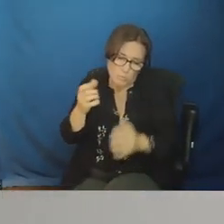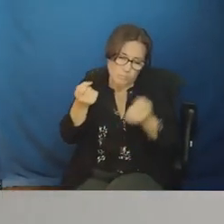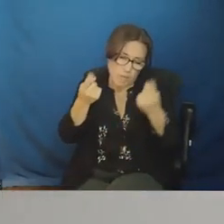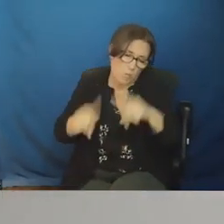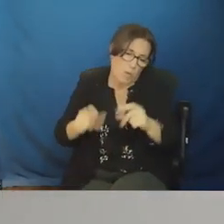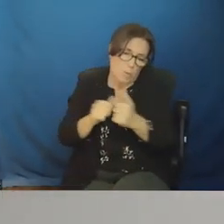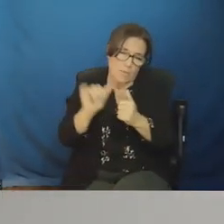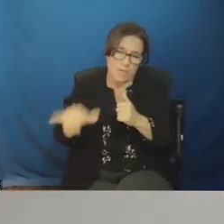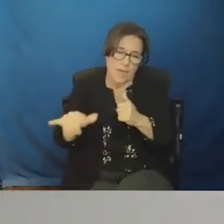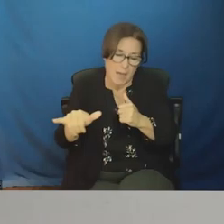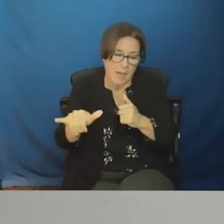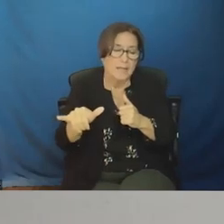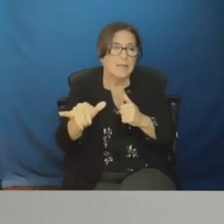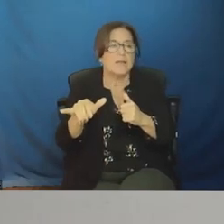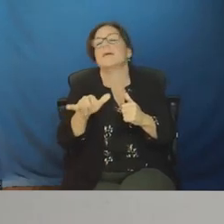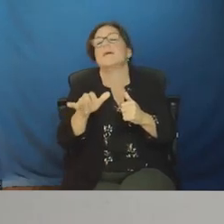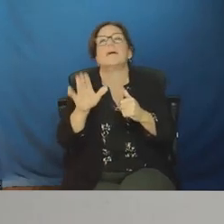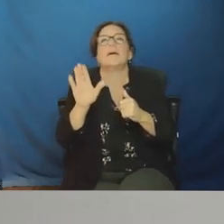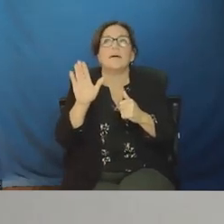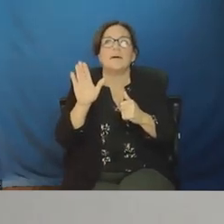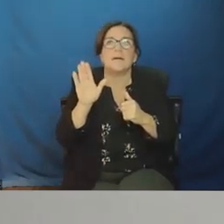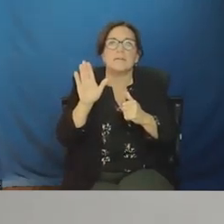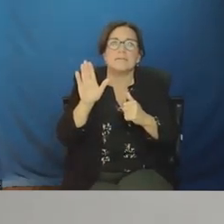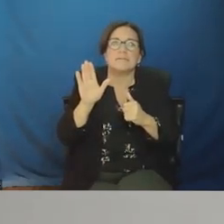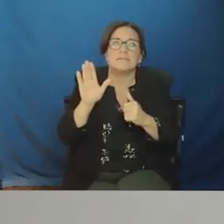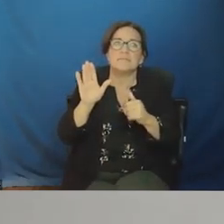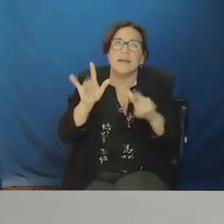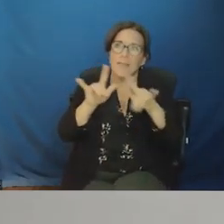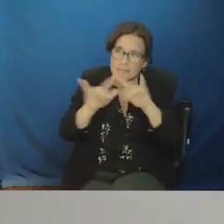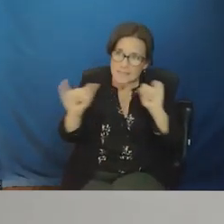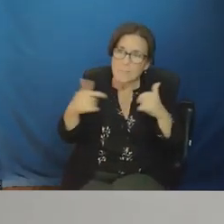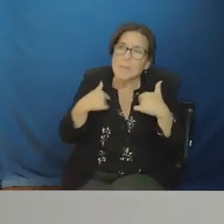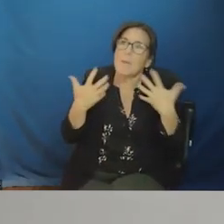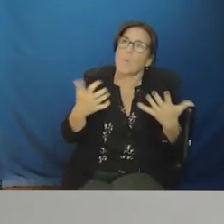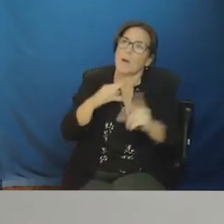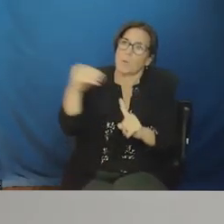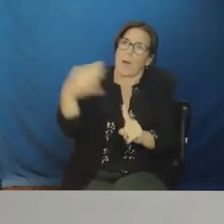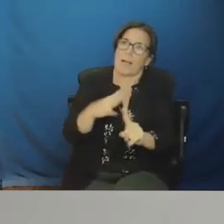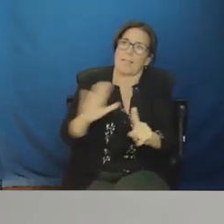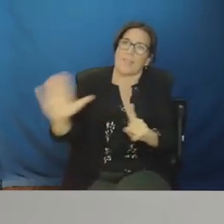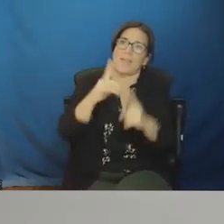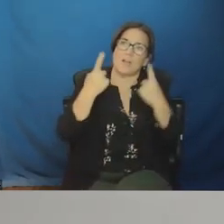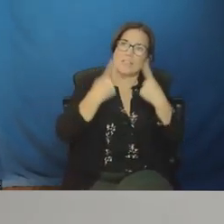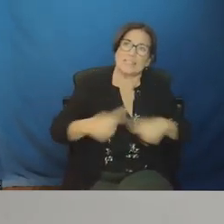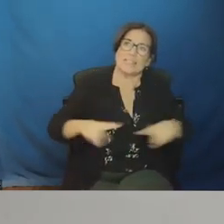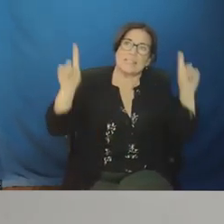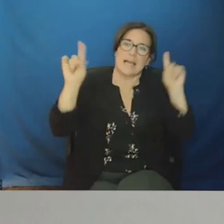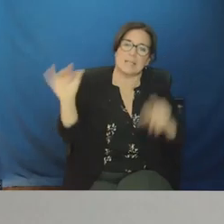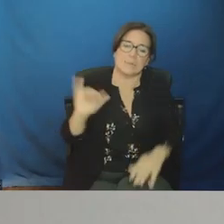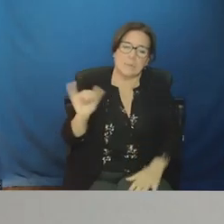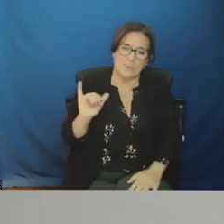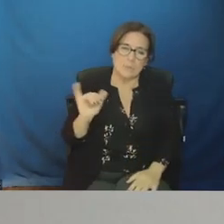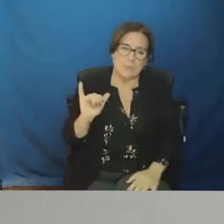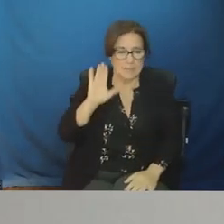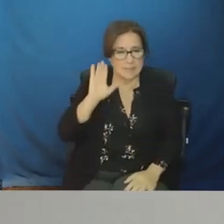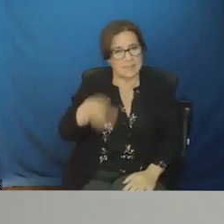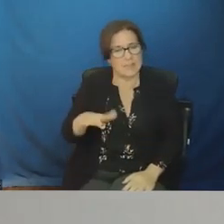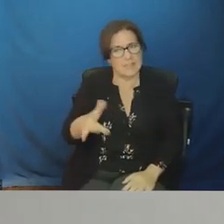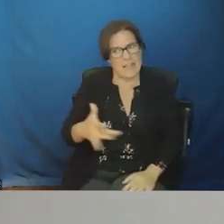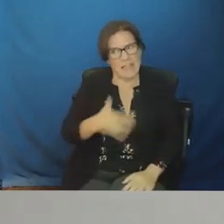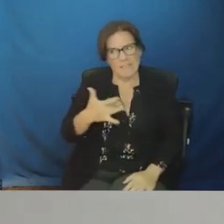eso es que me parece que a veces el éxito en esos grupos pequeños es ignorado